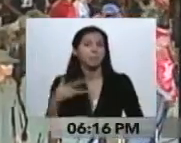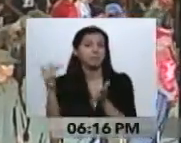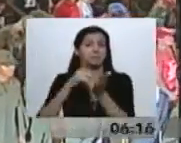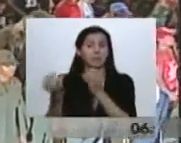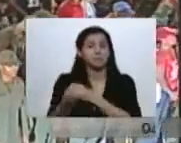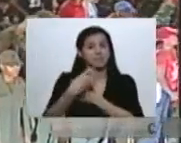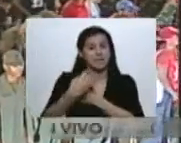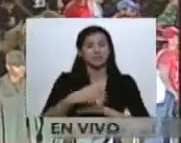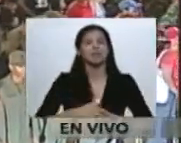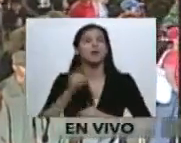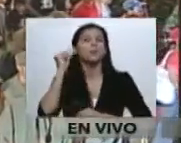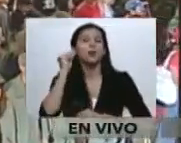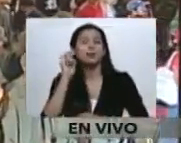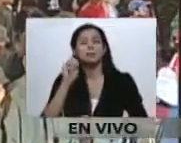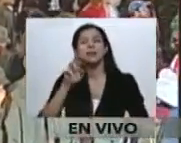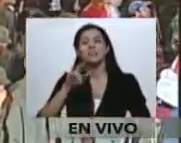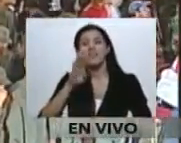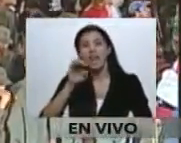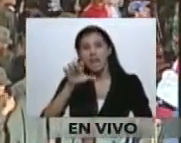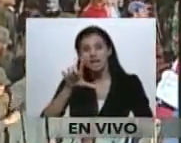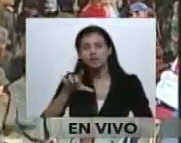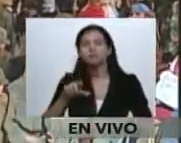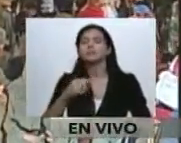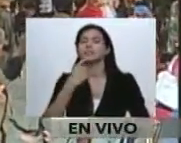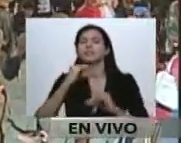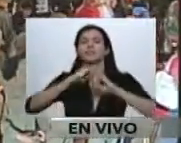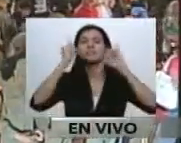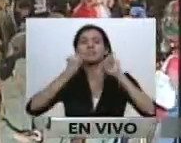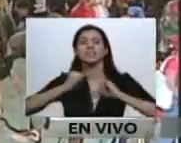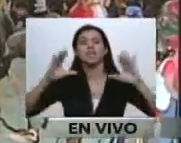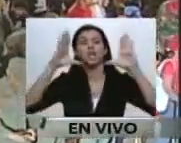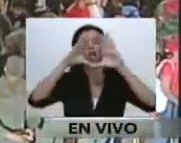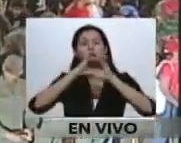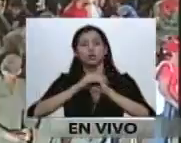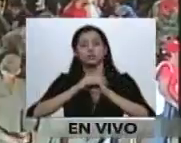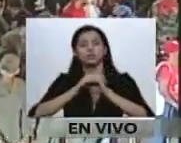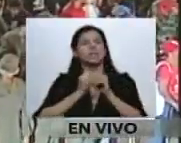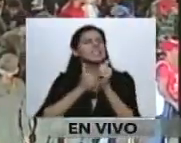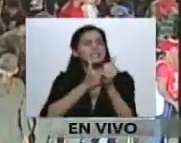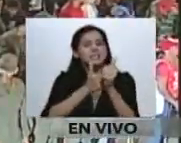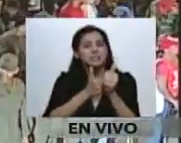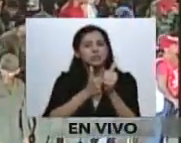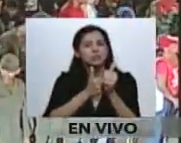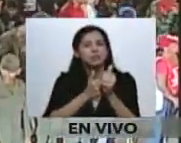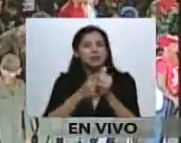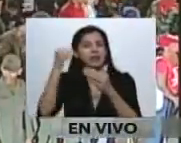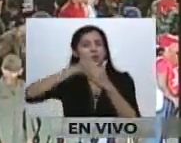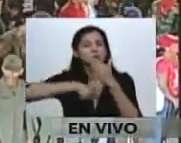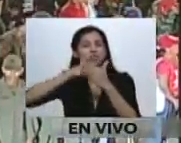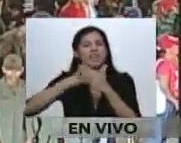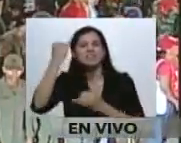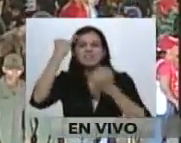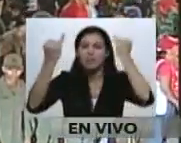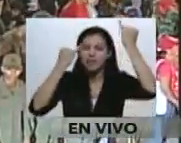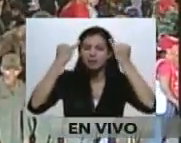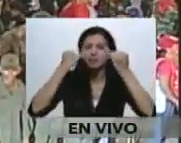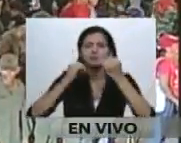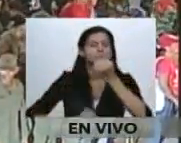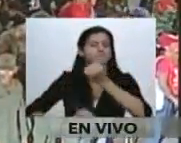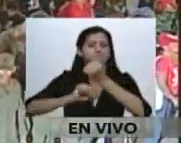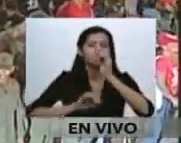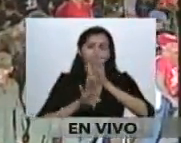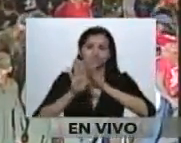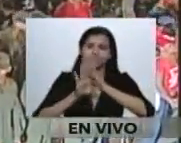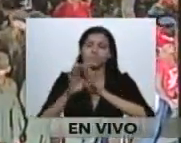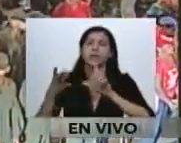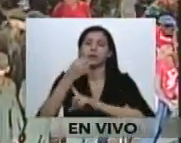Maribel Cruz Colmenares, feliz noche. Le sigo en la batalla de las ideas, en la construcción del socialismo.